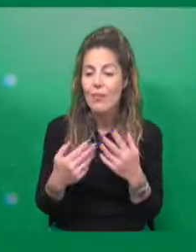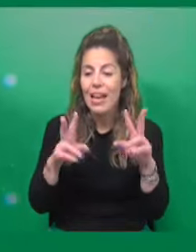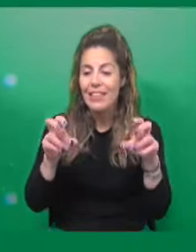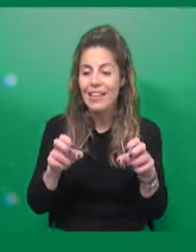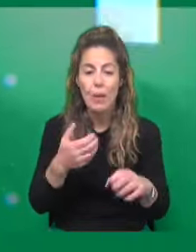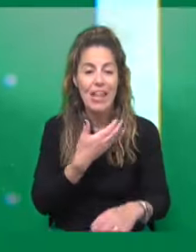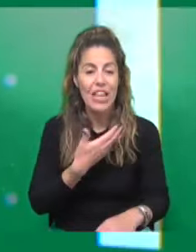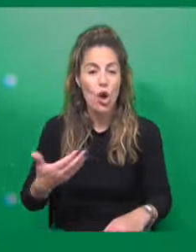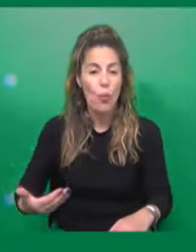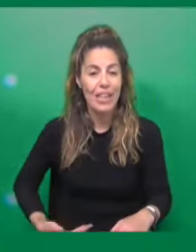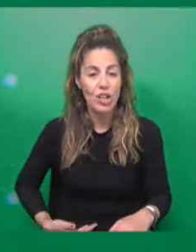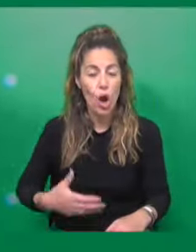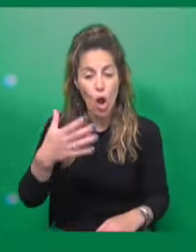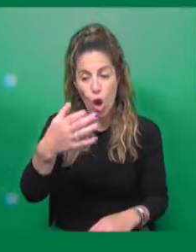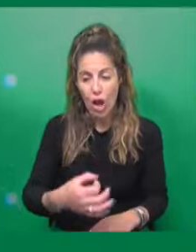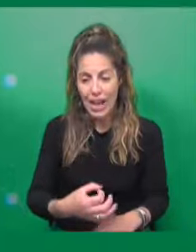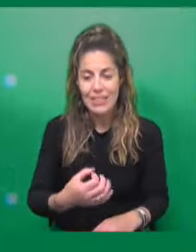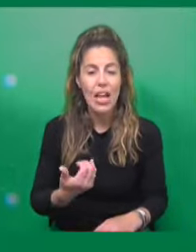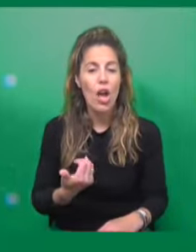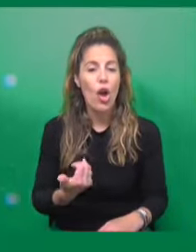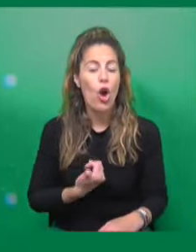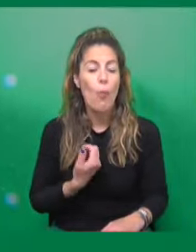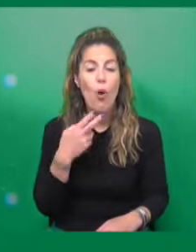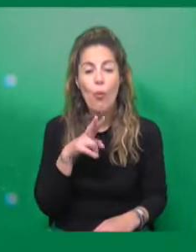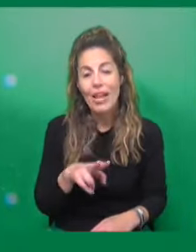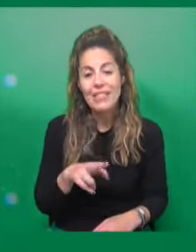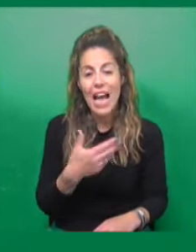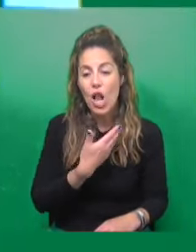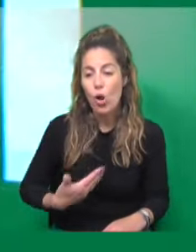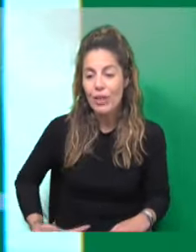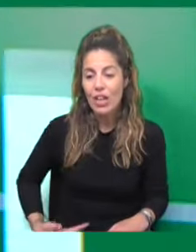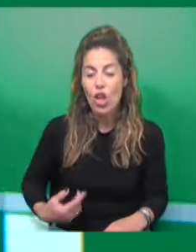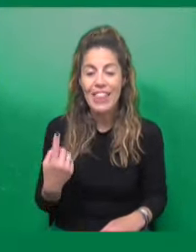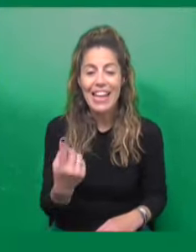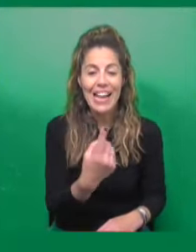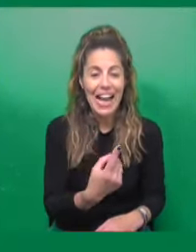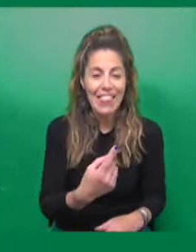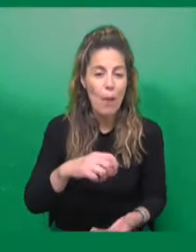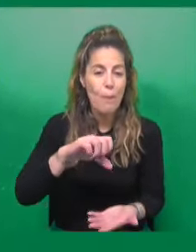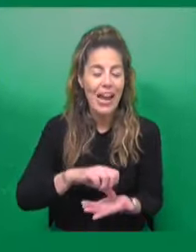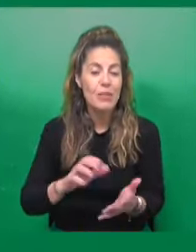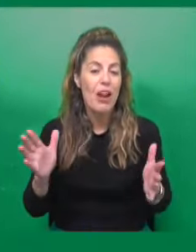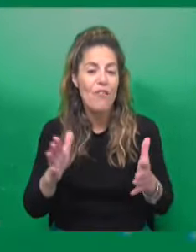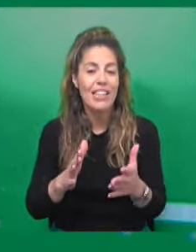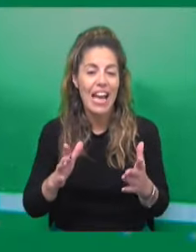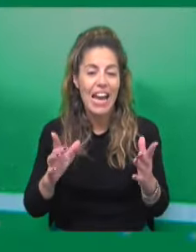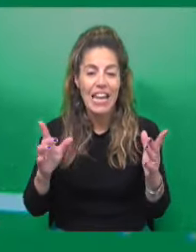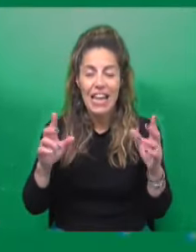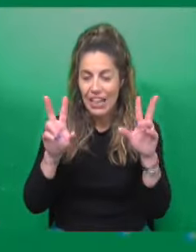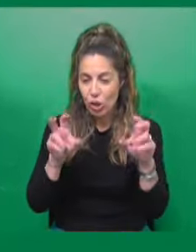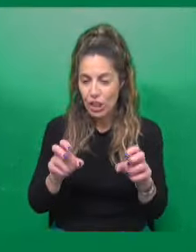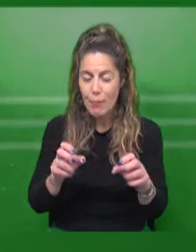gobiernos locales Cómo cómo ves a los gobiernos locales para enfrentar estas cuestiones es más difícil es menos difícil hay otras